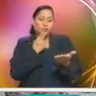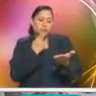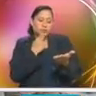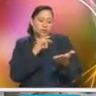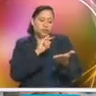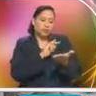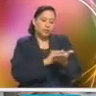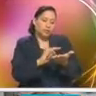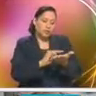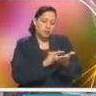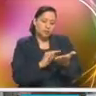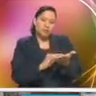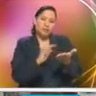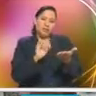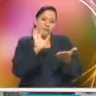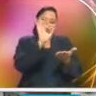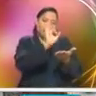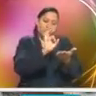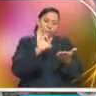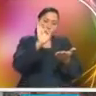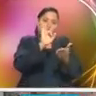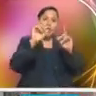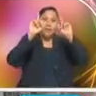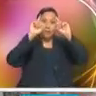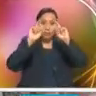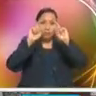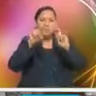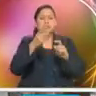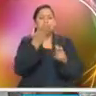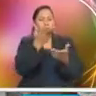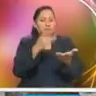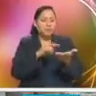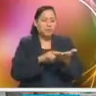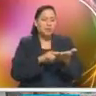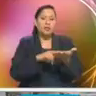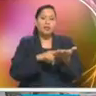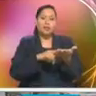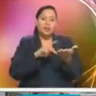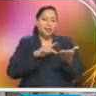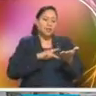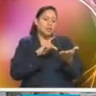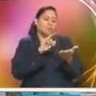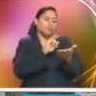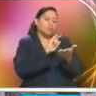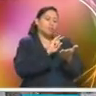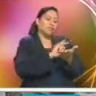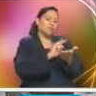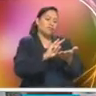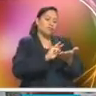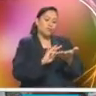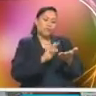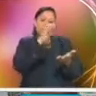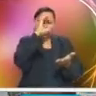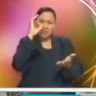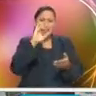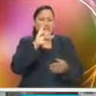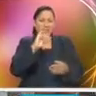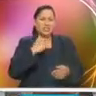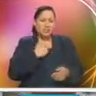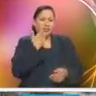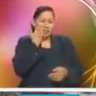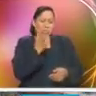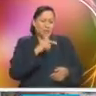un procesador de fotos te pide accesar a tu álbum de fotos. Y tú, con tal de poner ahí una